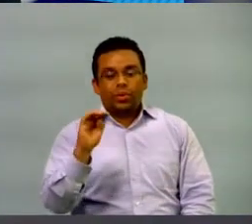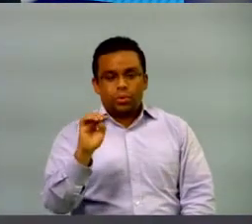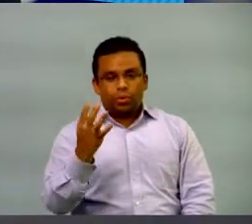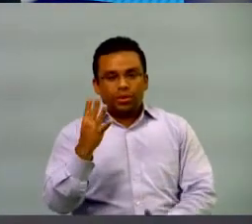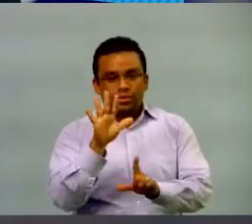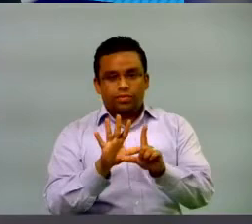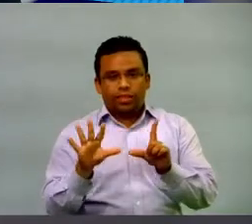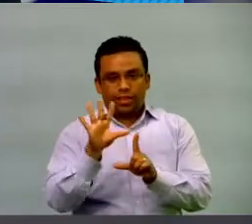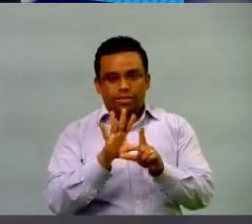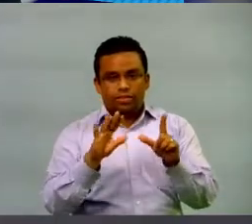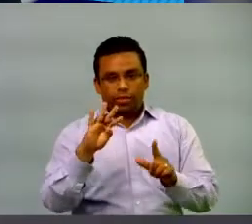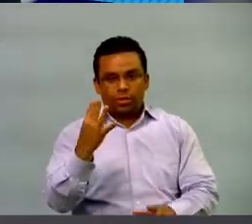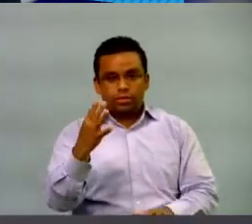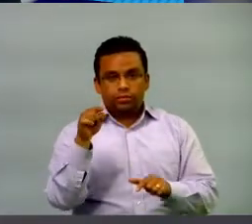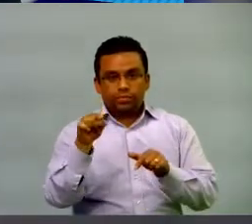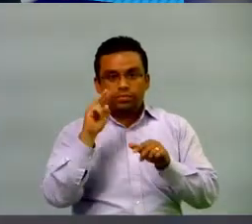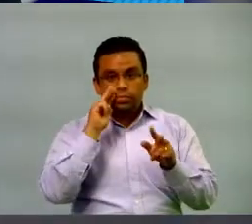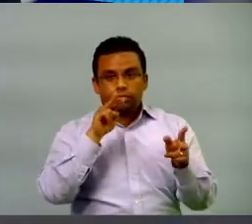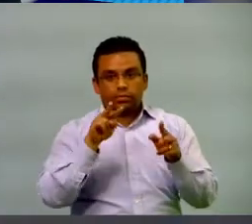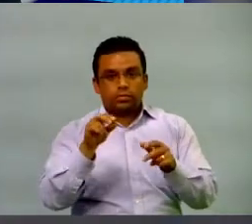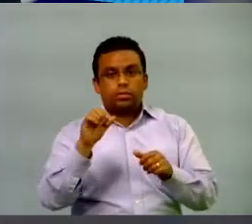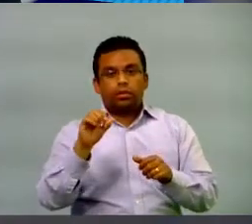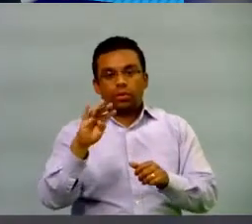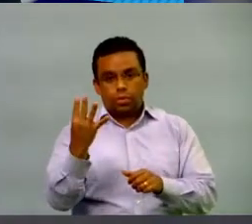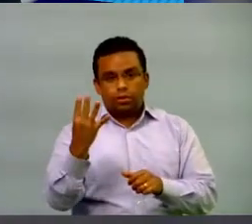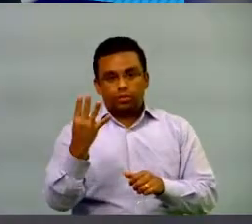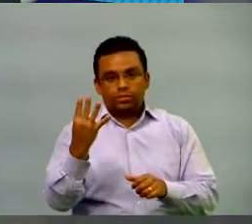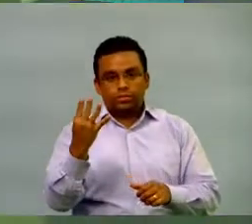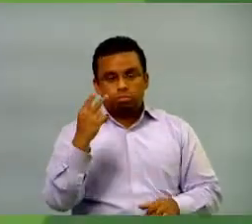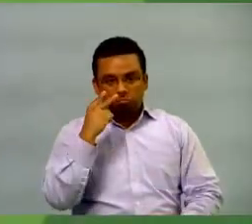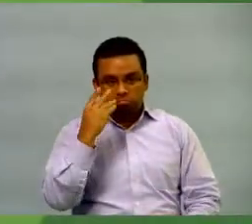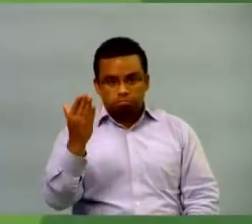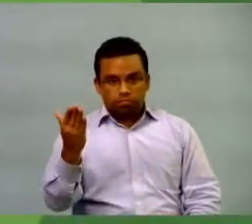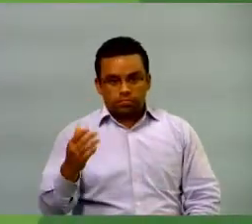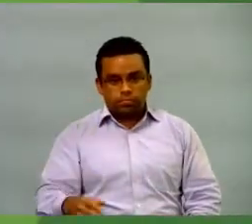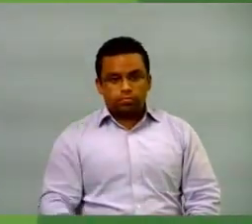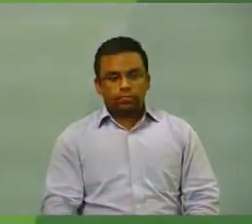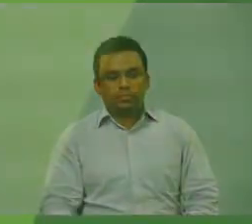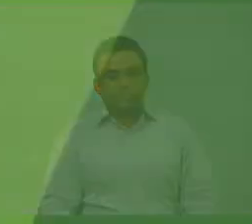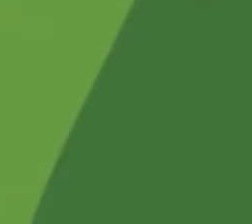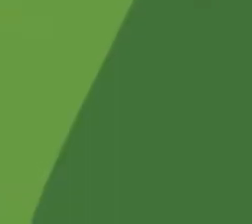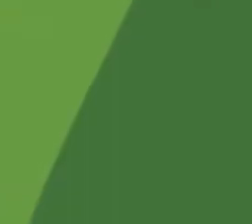cuarto video de los finalistas de los 9.